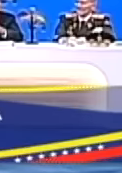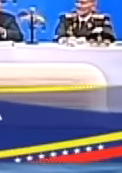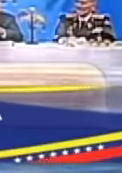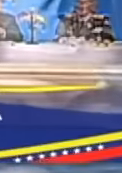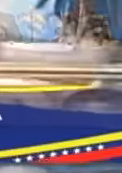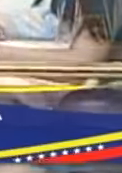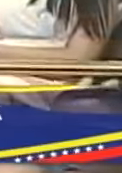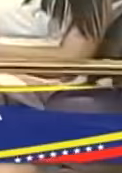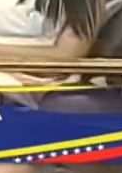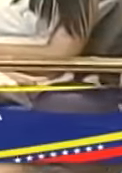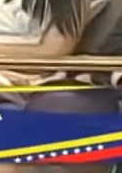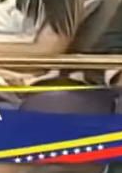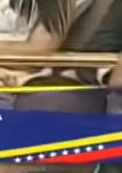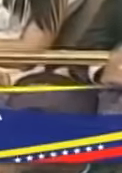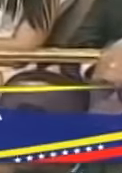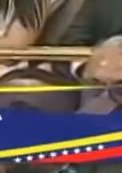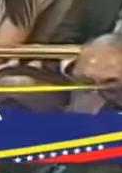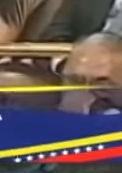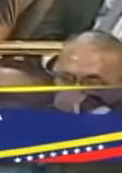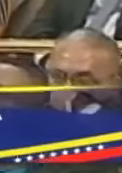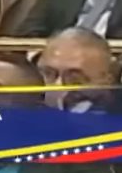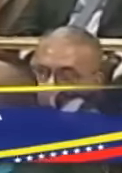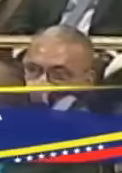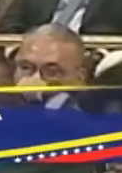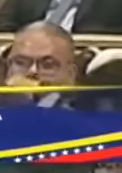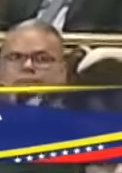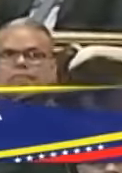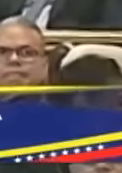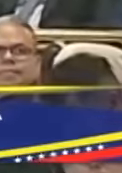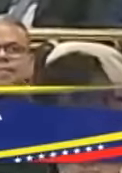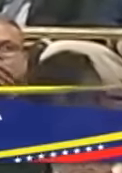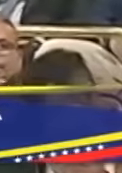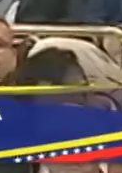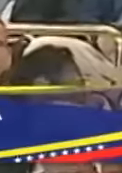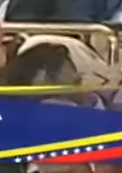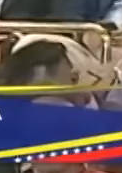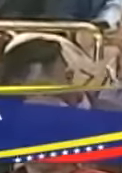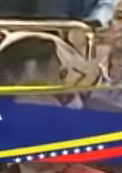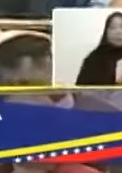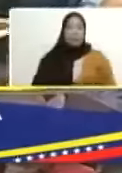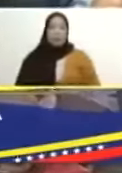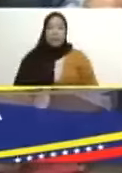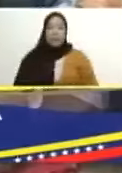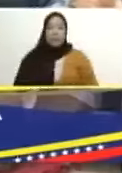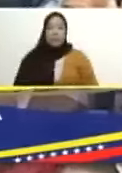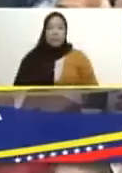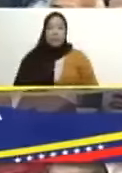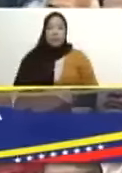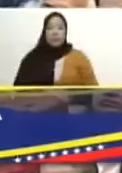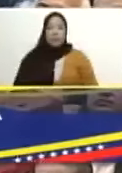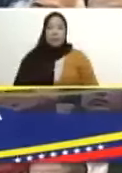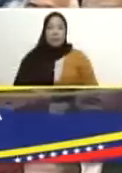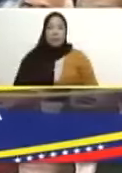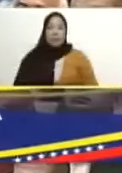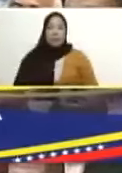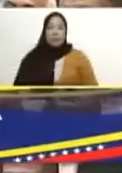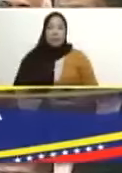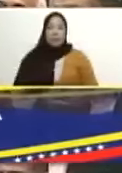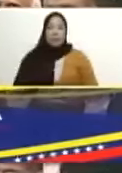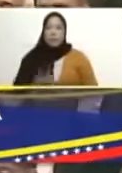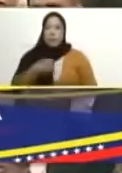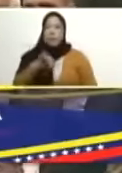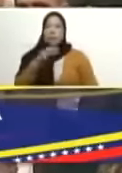la denuncia del fraude y el acuerdo de Ginebra. Yo inclusive agregaría a esta lámina